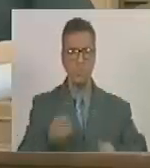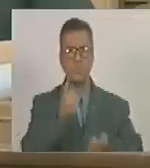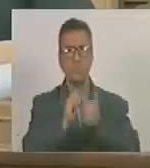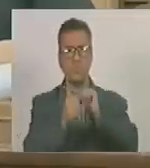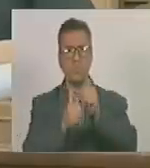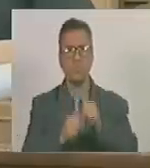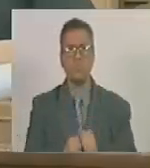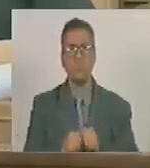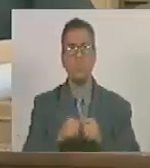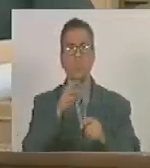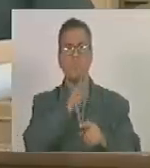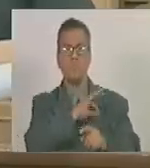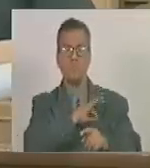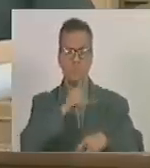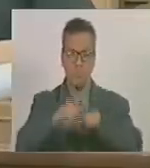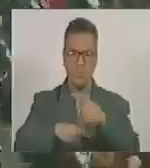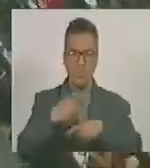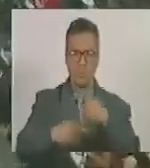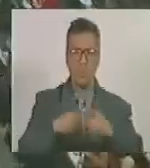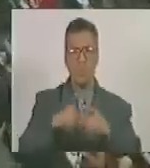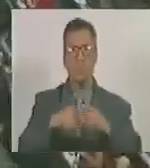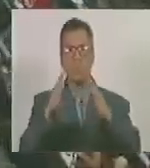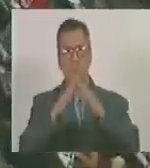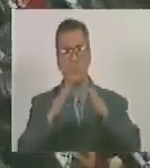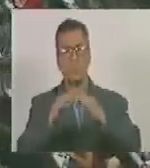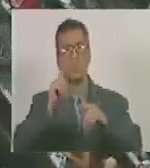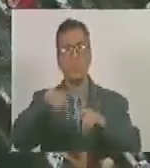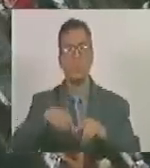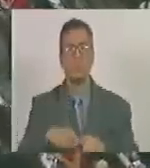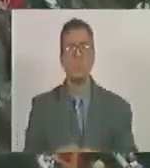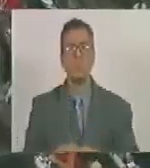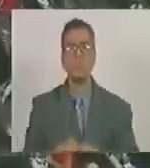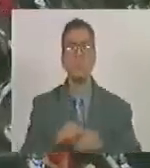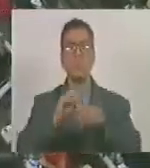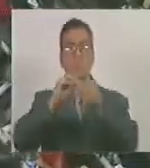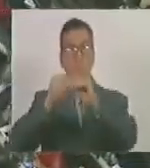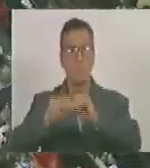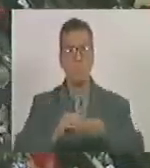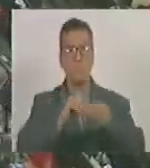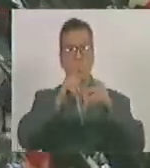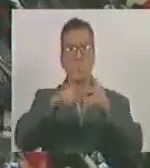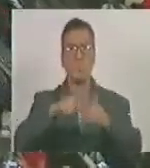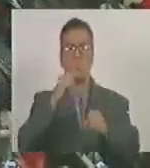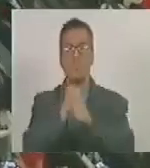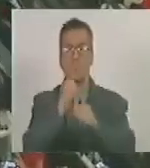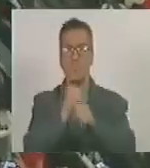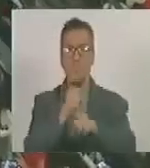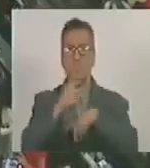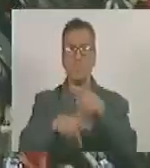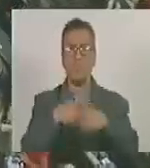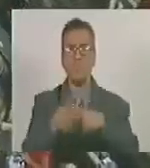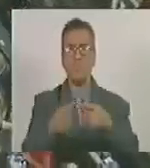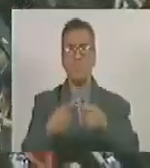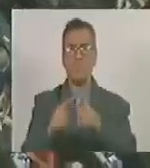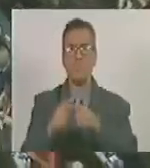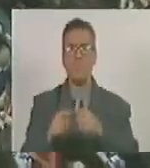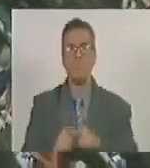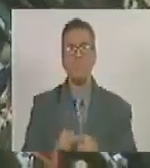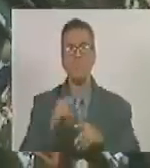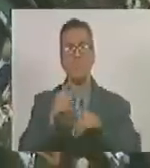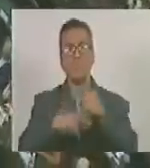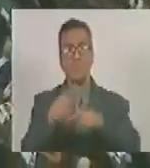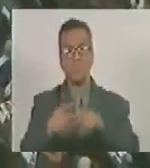deportes, socioproductivos, de vivienda y hábitat, infraestructura, funcionamiento, entre otros.